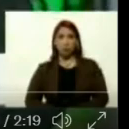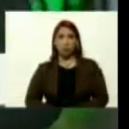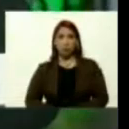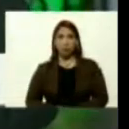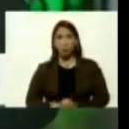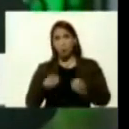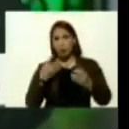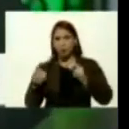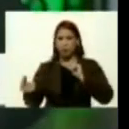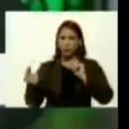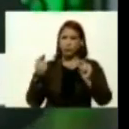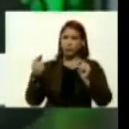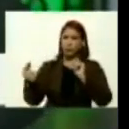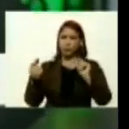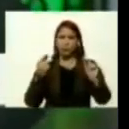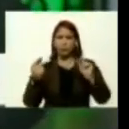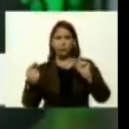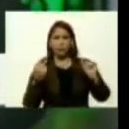momentos